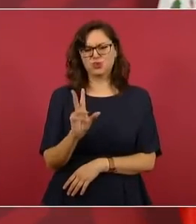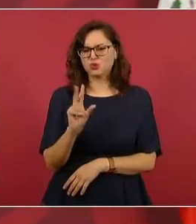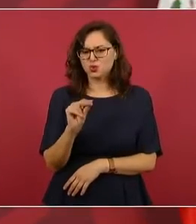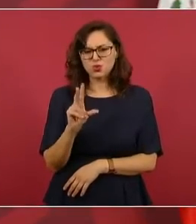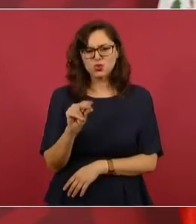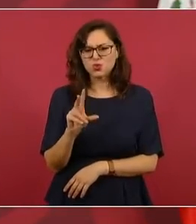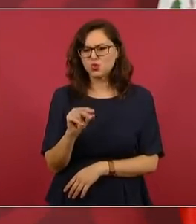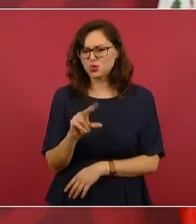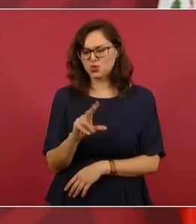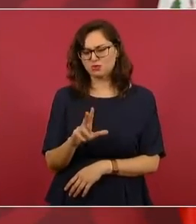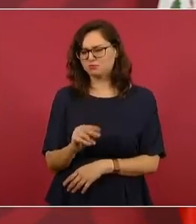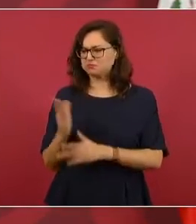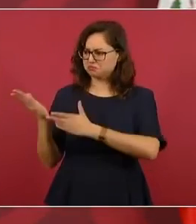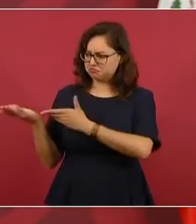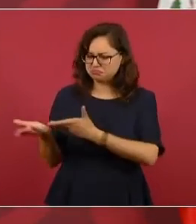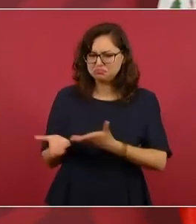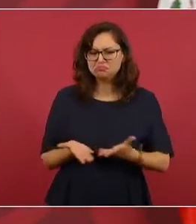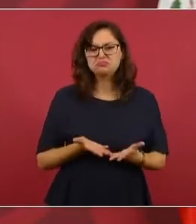Es otra cosa.